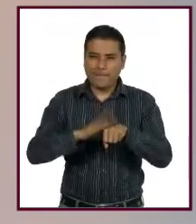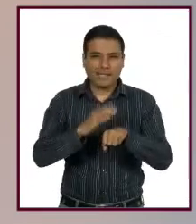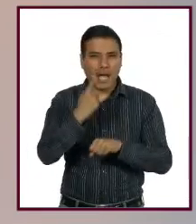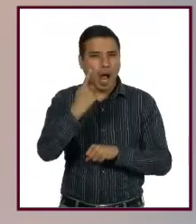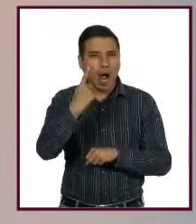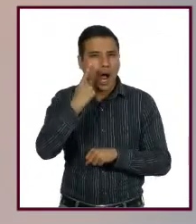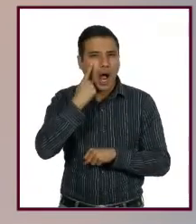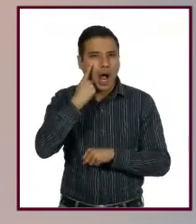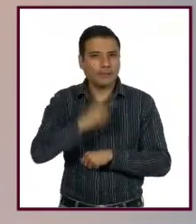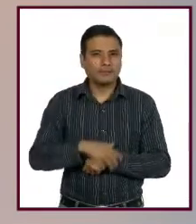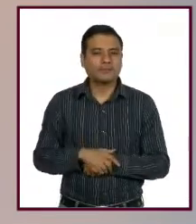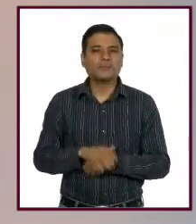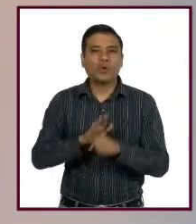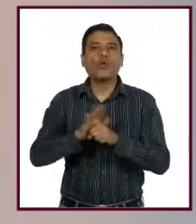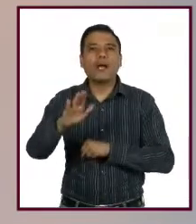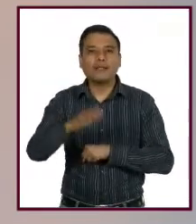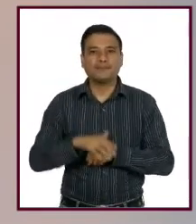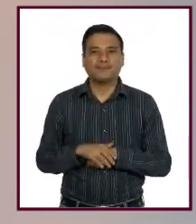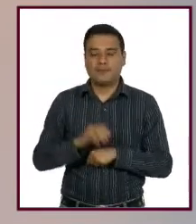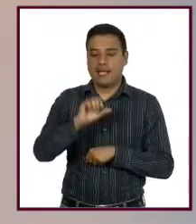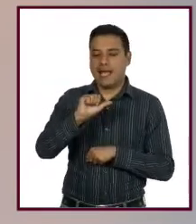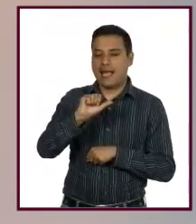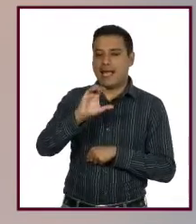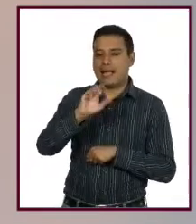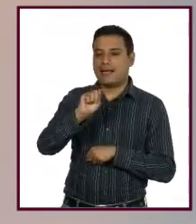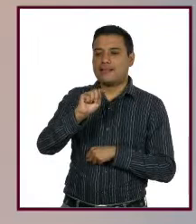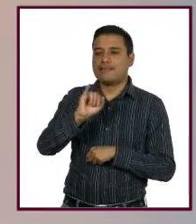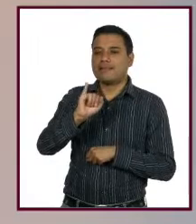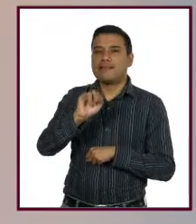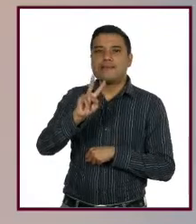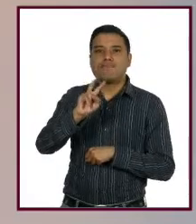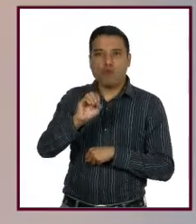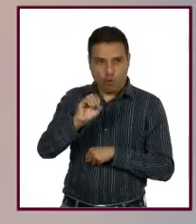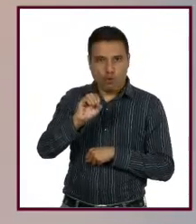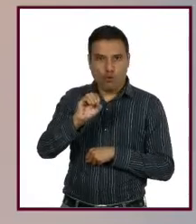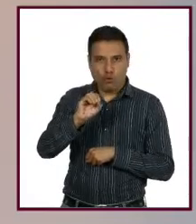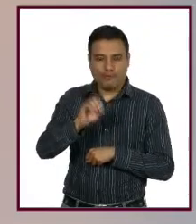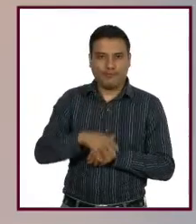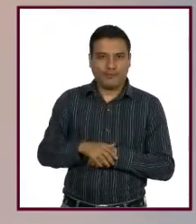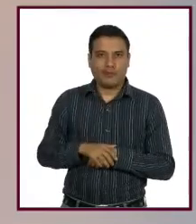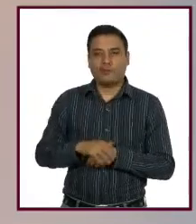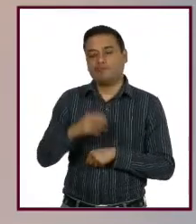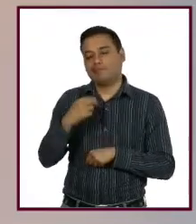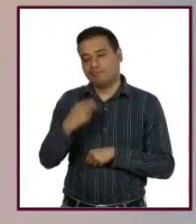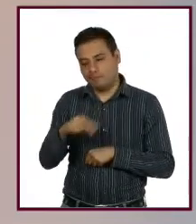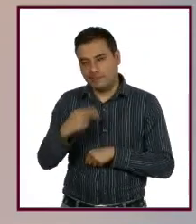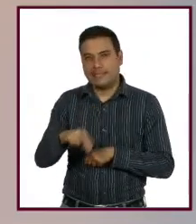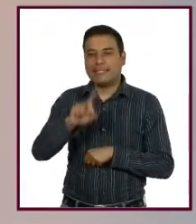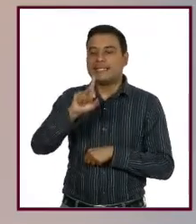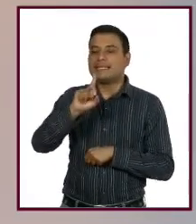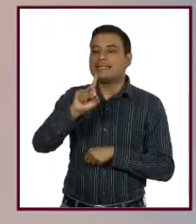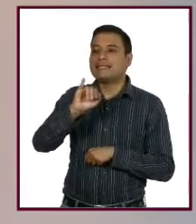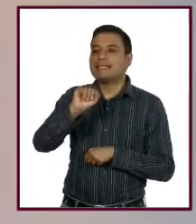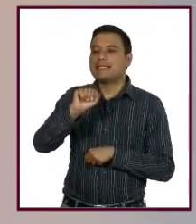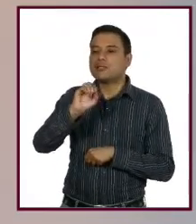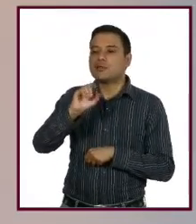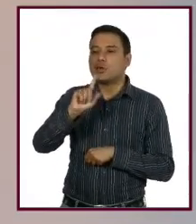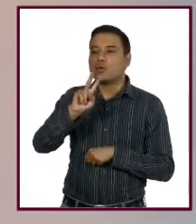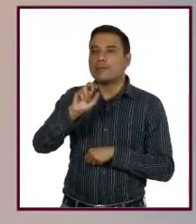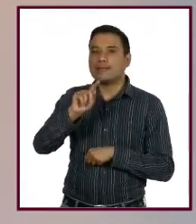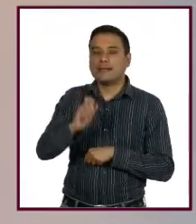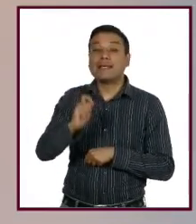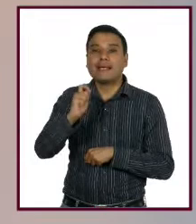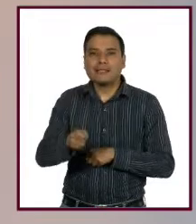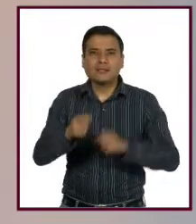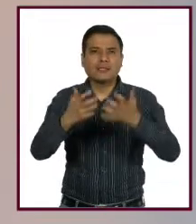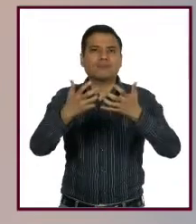el llamado activo o es el disolvente. Es un limpiador industrial que